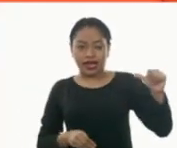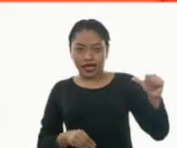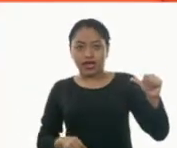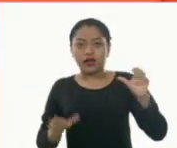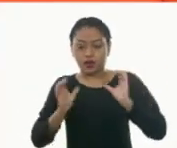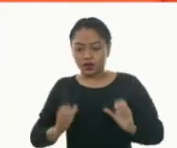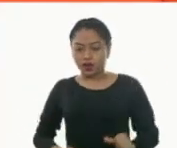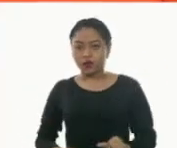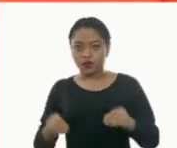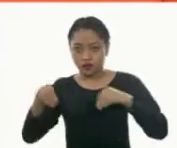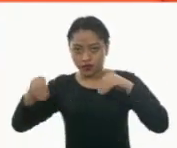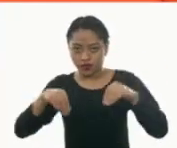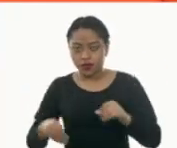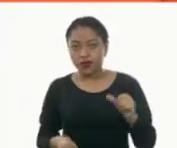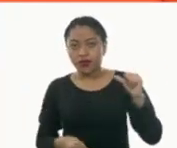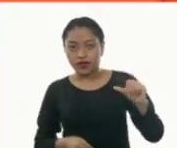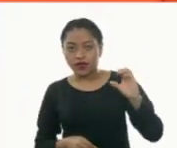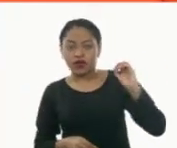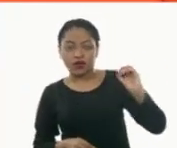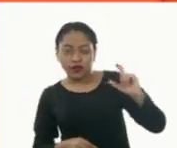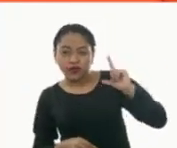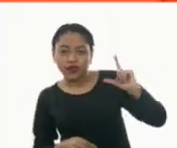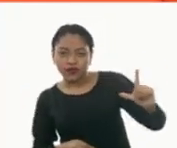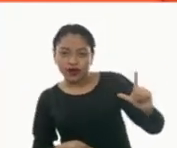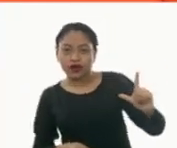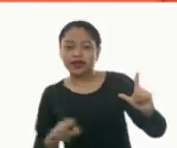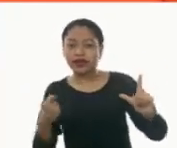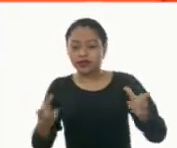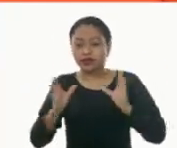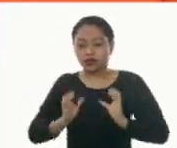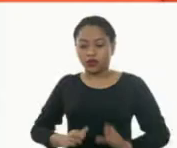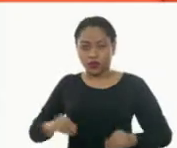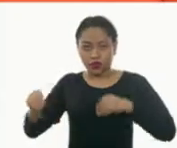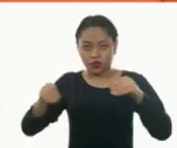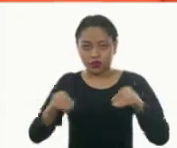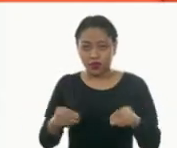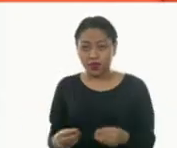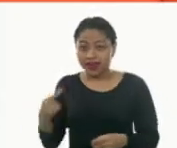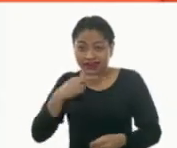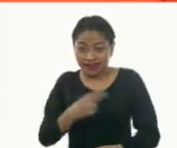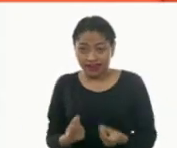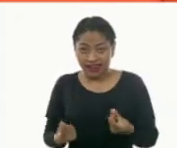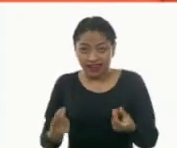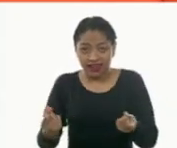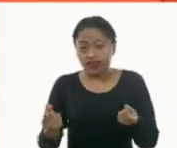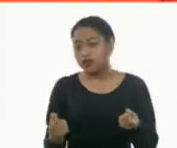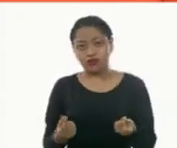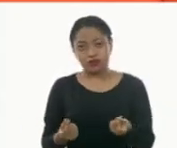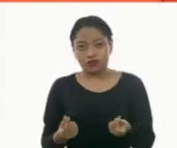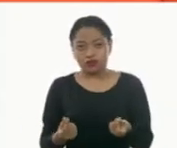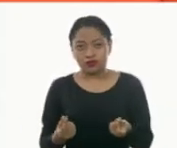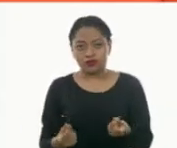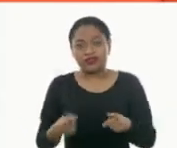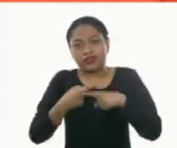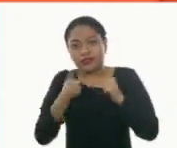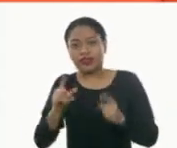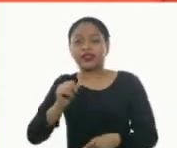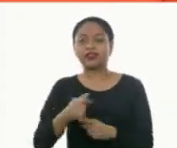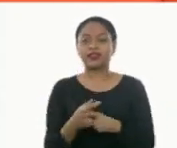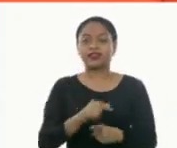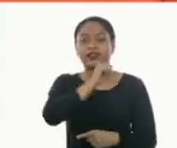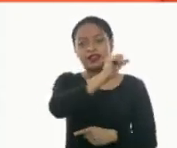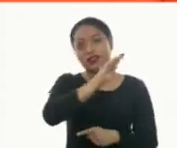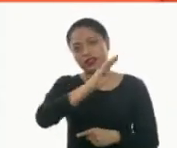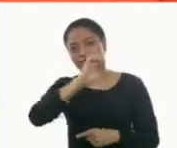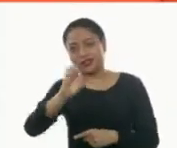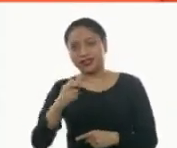la O, esta es la L. Okay. Y no lo haces a velocidades de como esta es como en la lengua